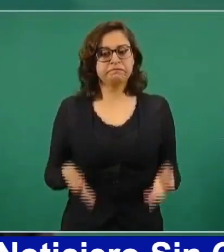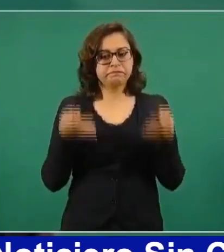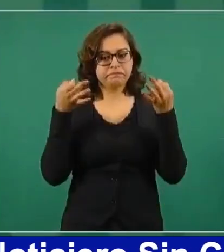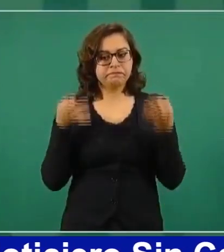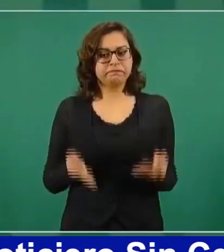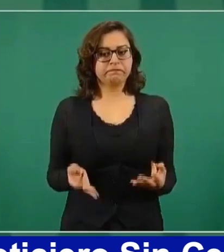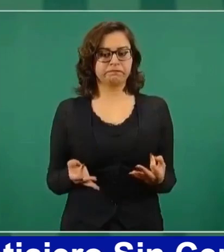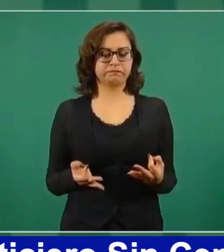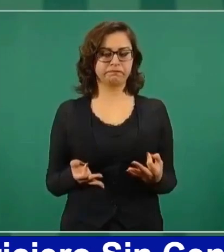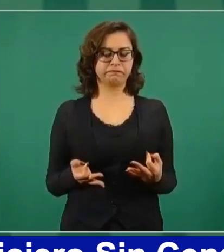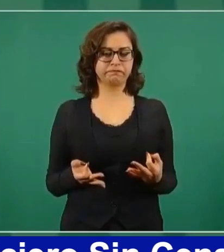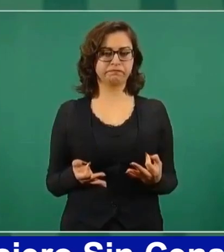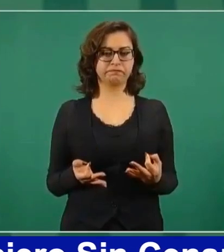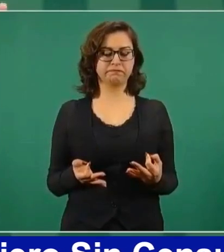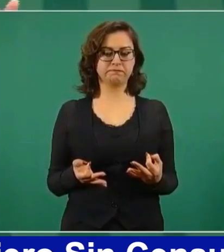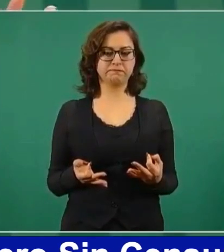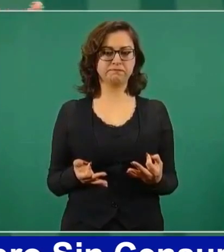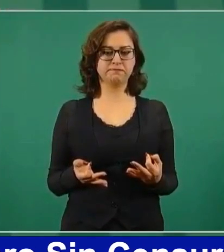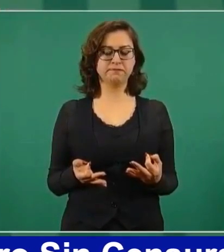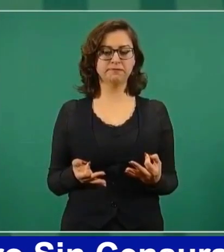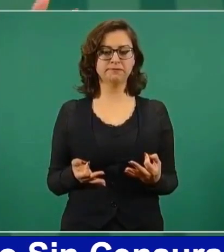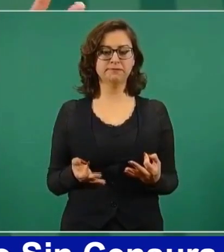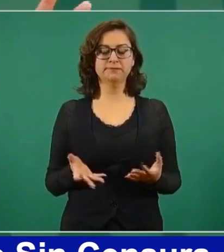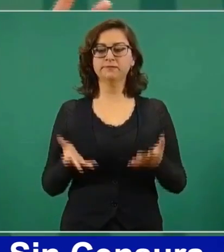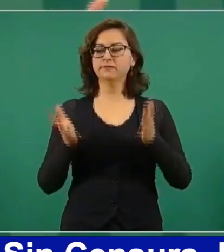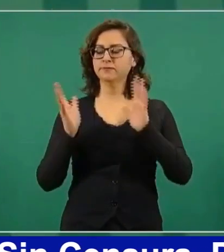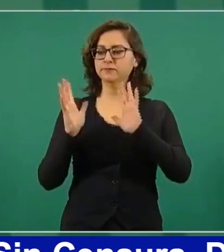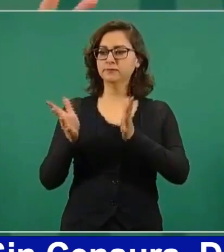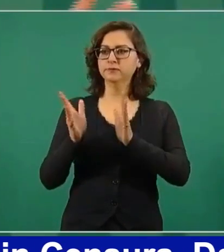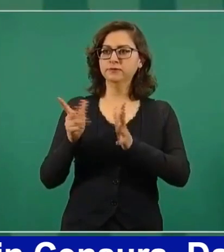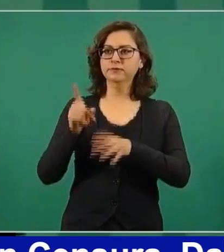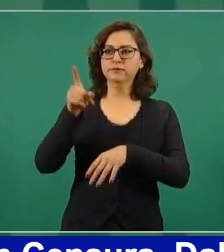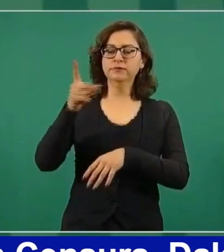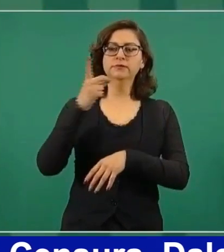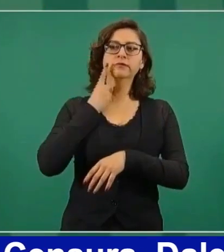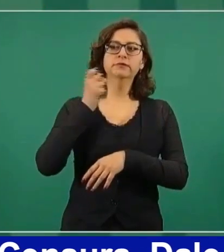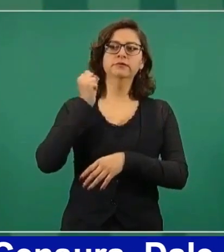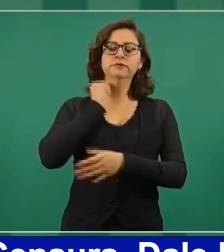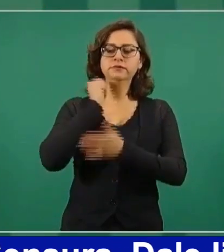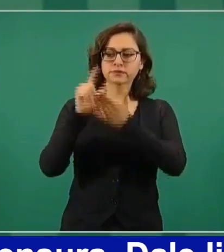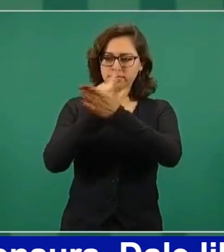Ya se aprobaron una serie de leyes.